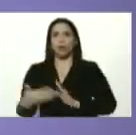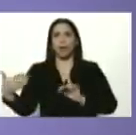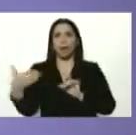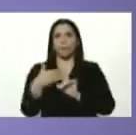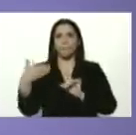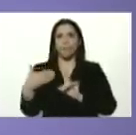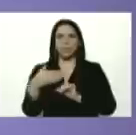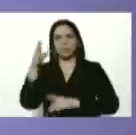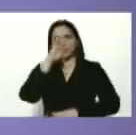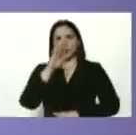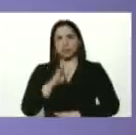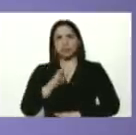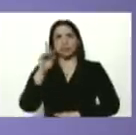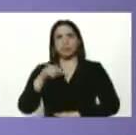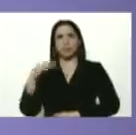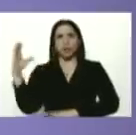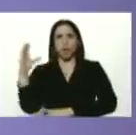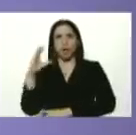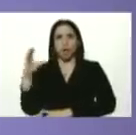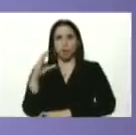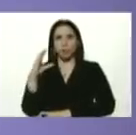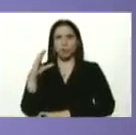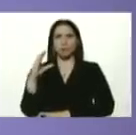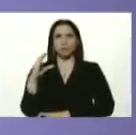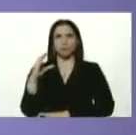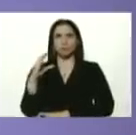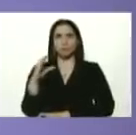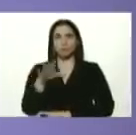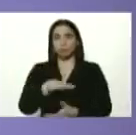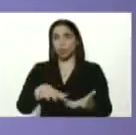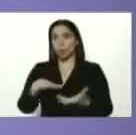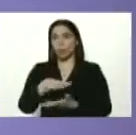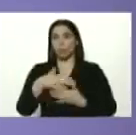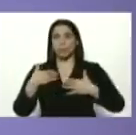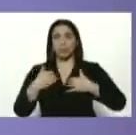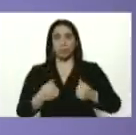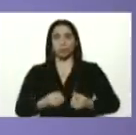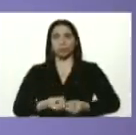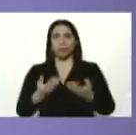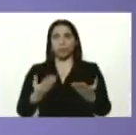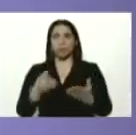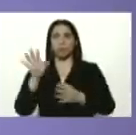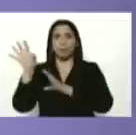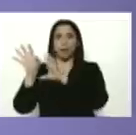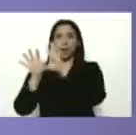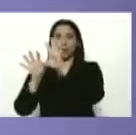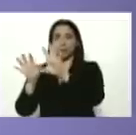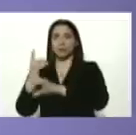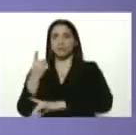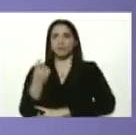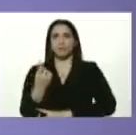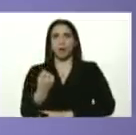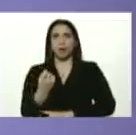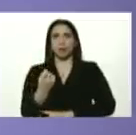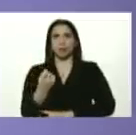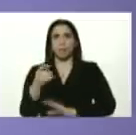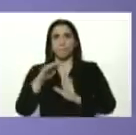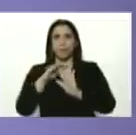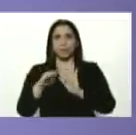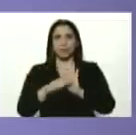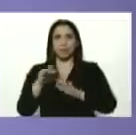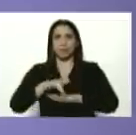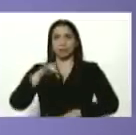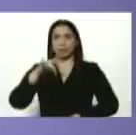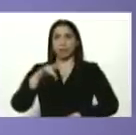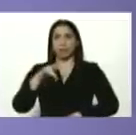tanto Brasil como Colombia, dada esa crisis sanitaria que se ha dado en estas naciones por las faltas de las medidas extremas a